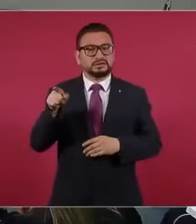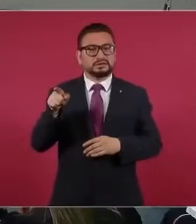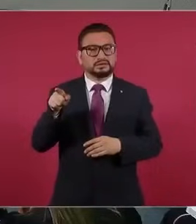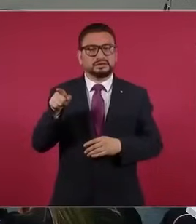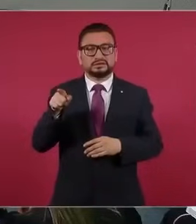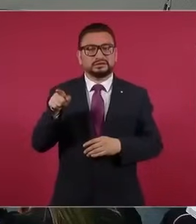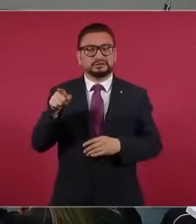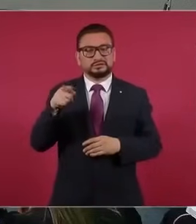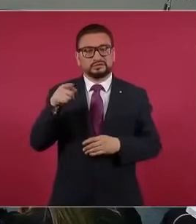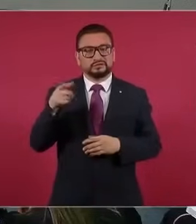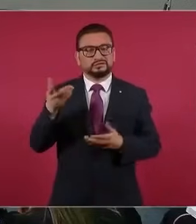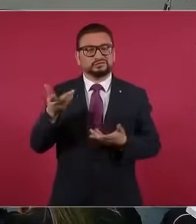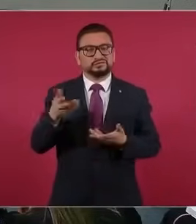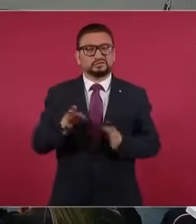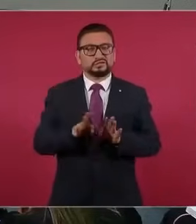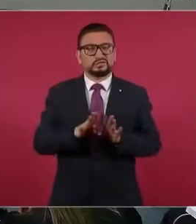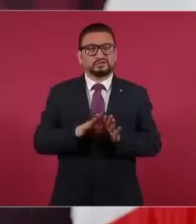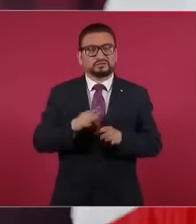advierten